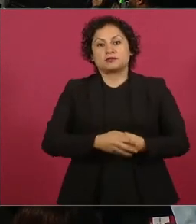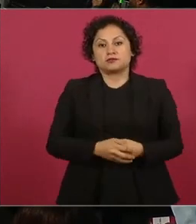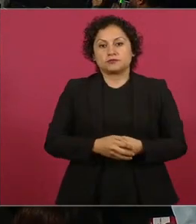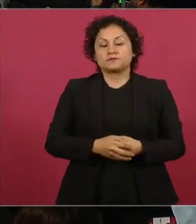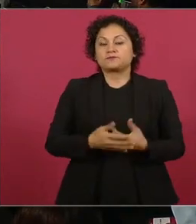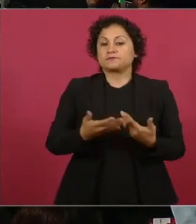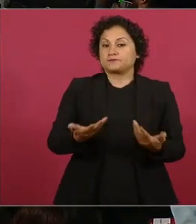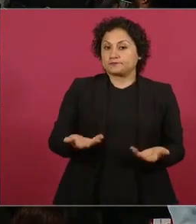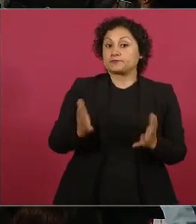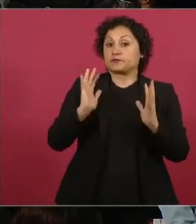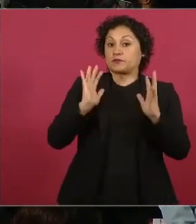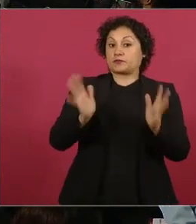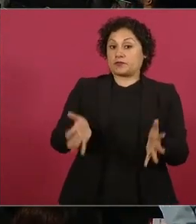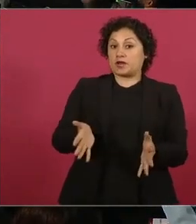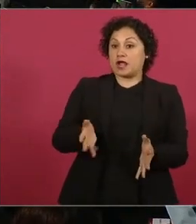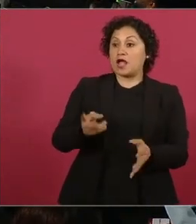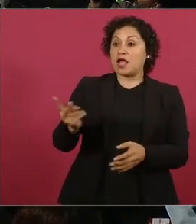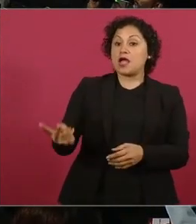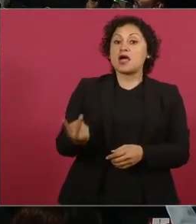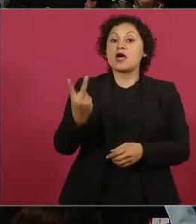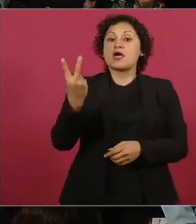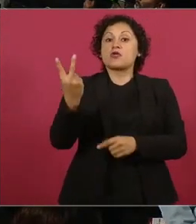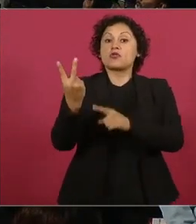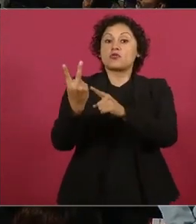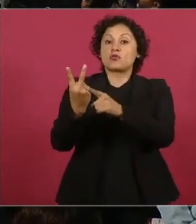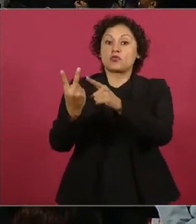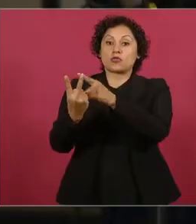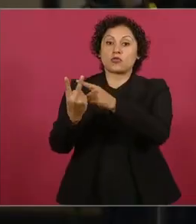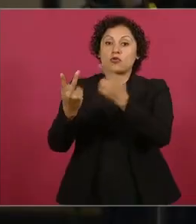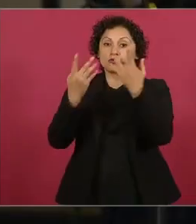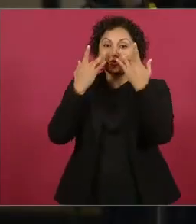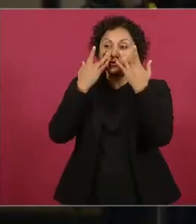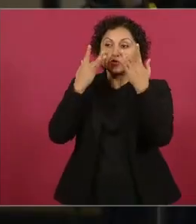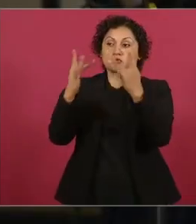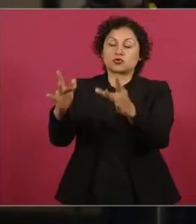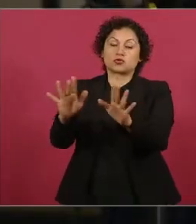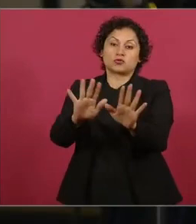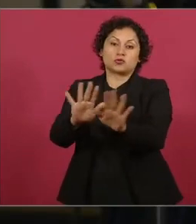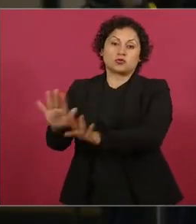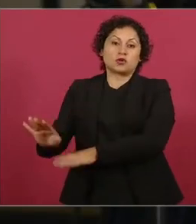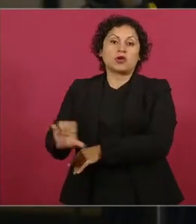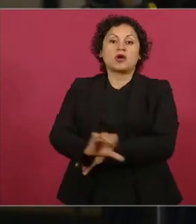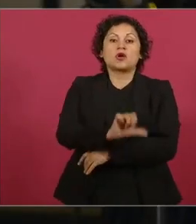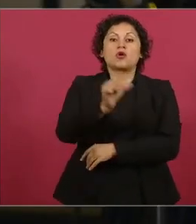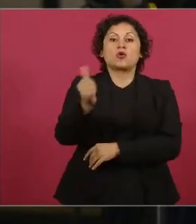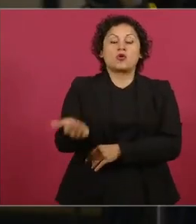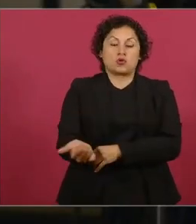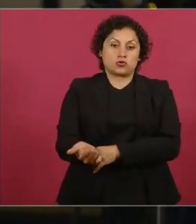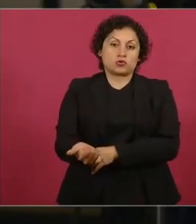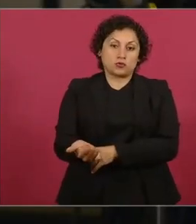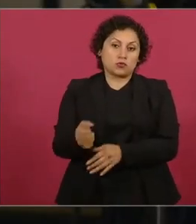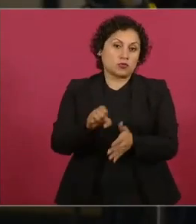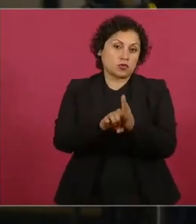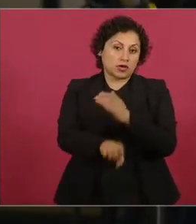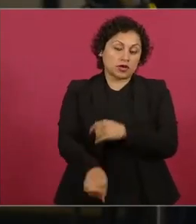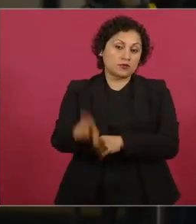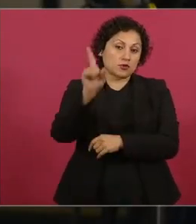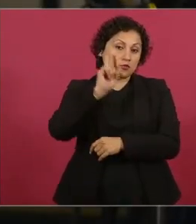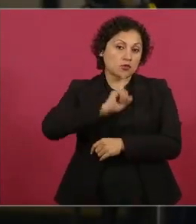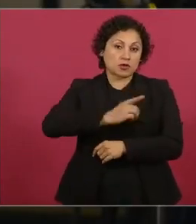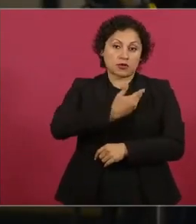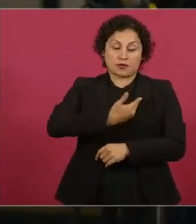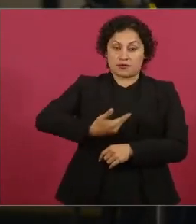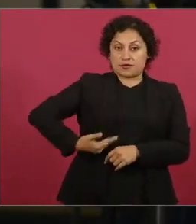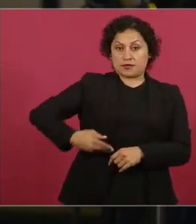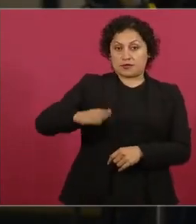renuncia al INAI, y además dos comisionadas, la comisionada presidenta Blanca Lilia Ibarra